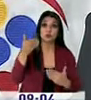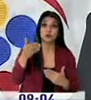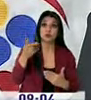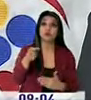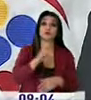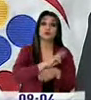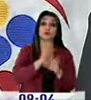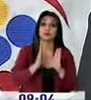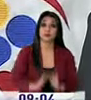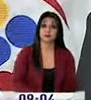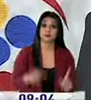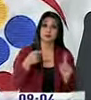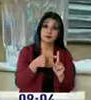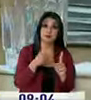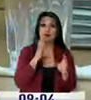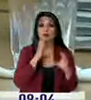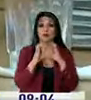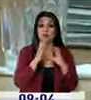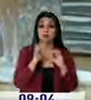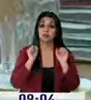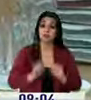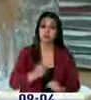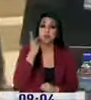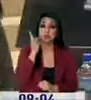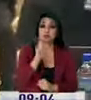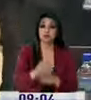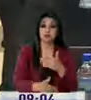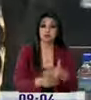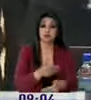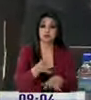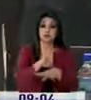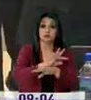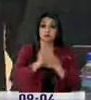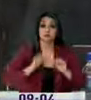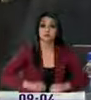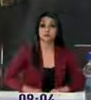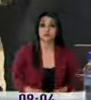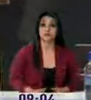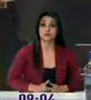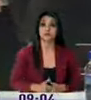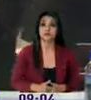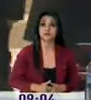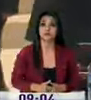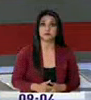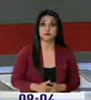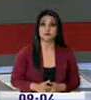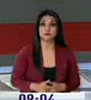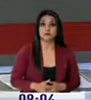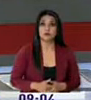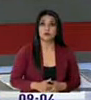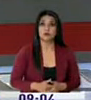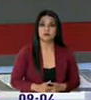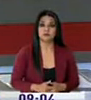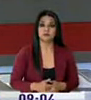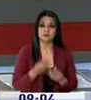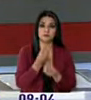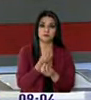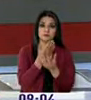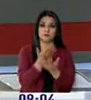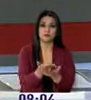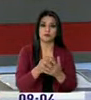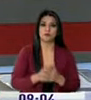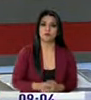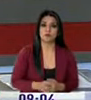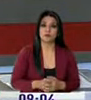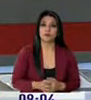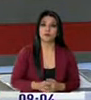superintendente Carlos Ochoa se podría definir en las próximas semanas dentro de la Asamblea, informó Javier Gallo. Vamos a contarles ahora que la